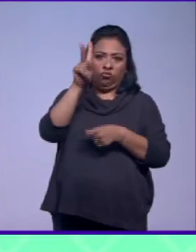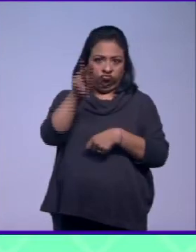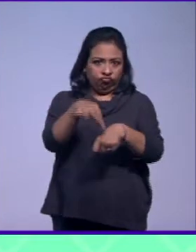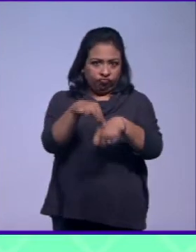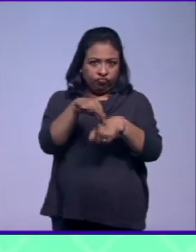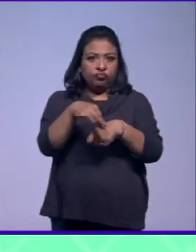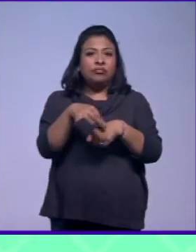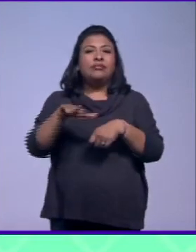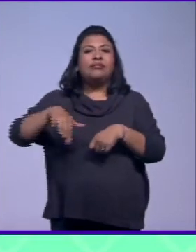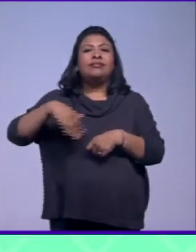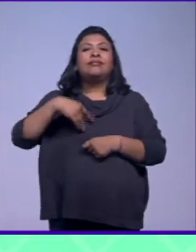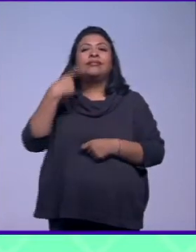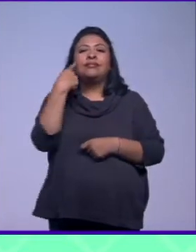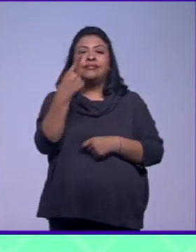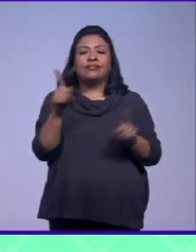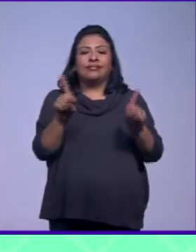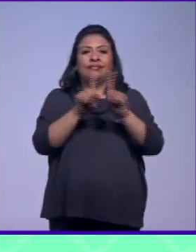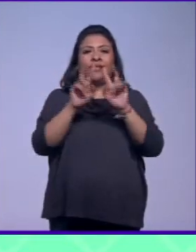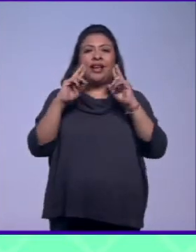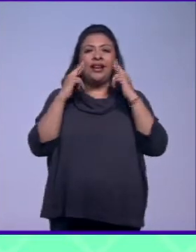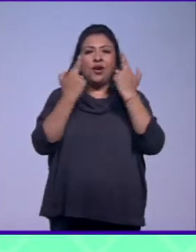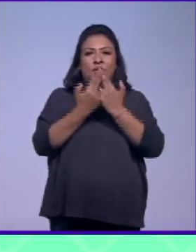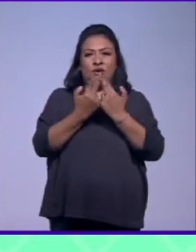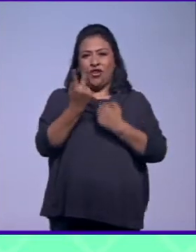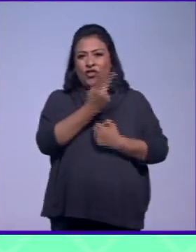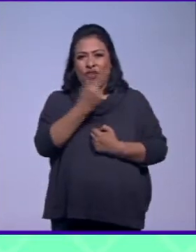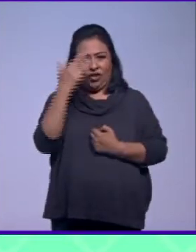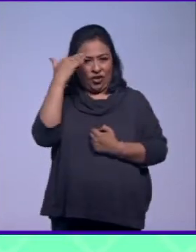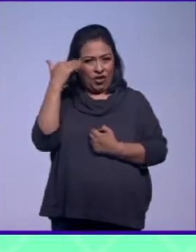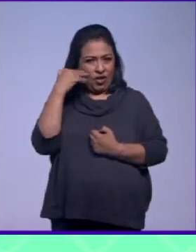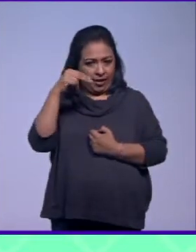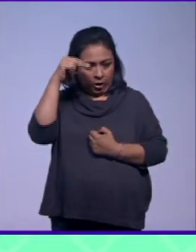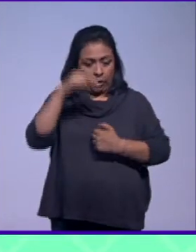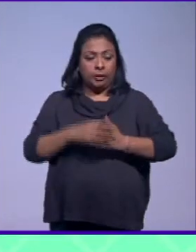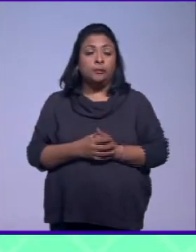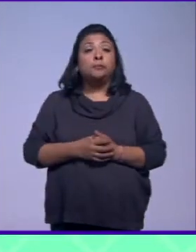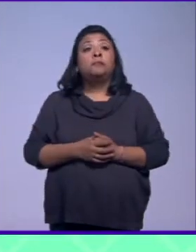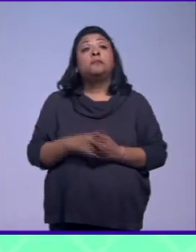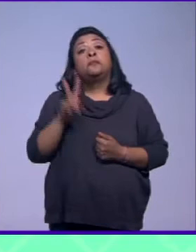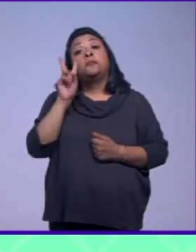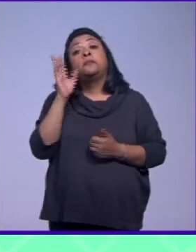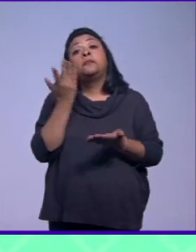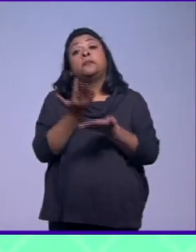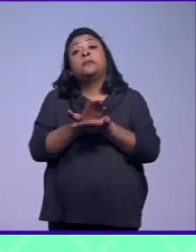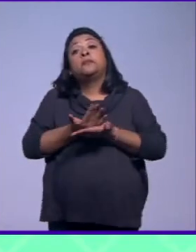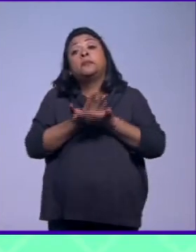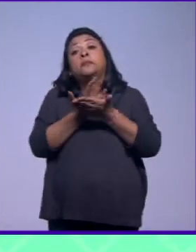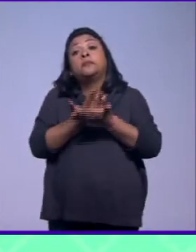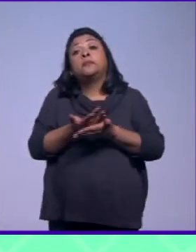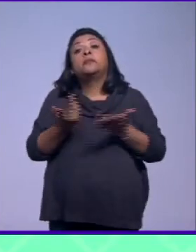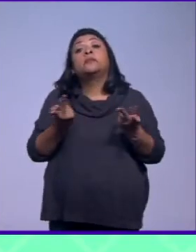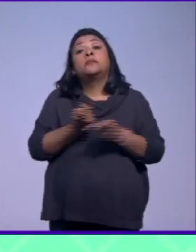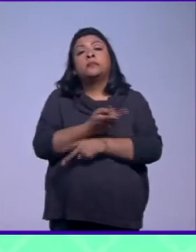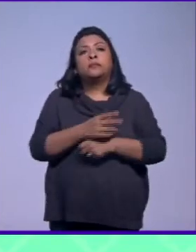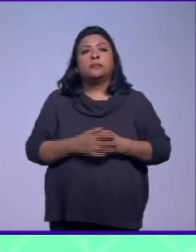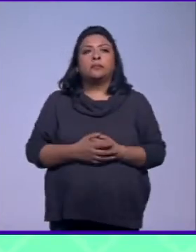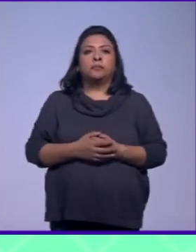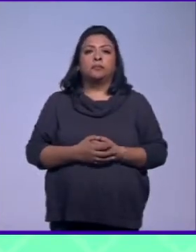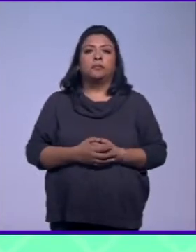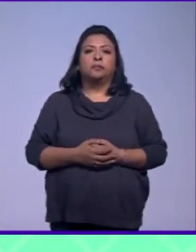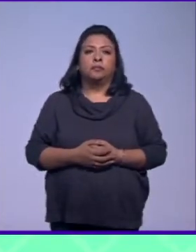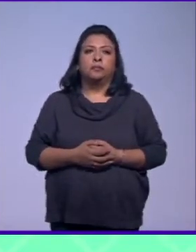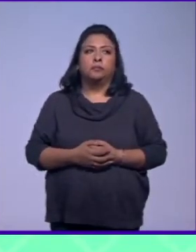acaban de observar durante esta reunión con corea del norte habrá que esperar un poco al respecto a mí